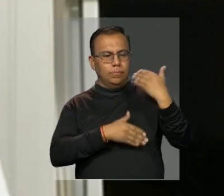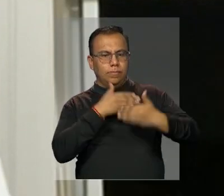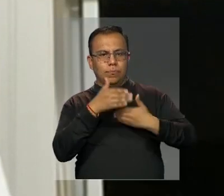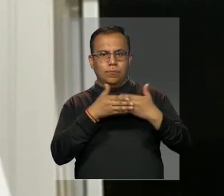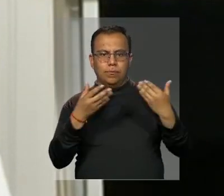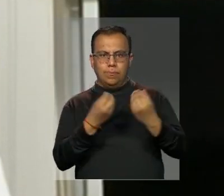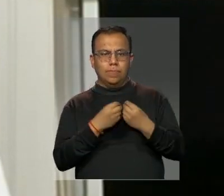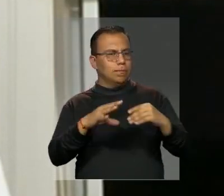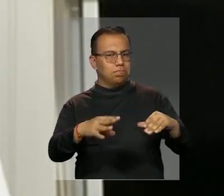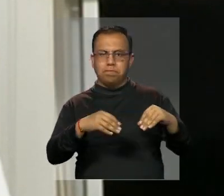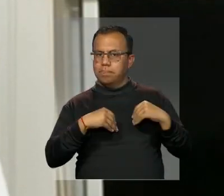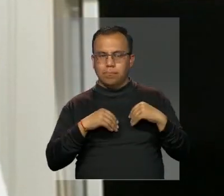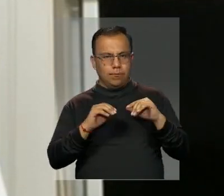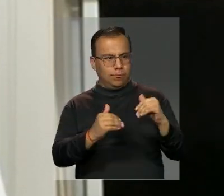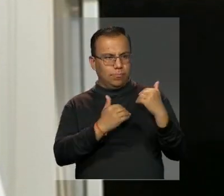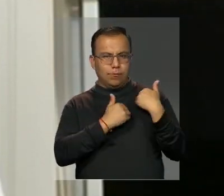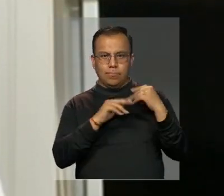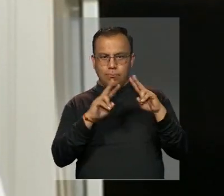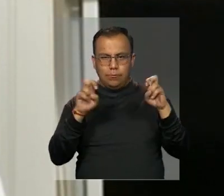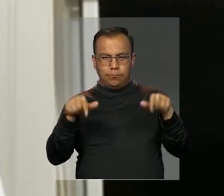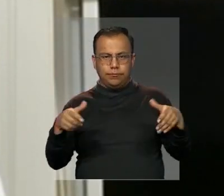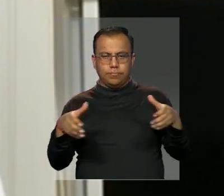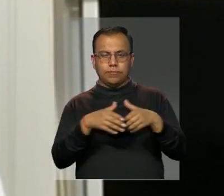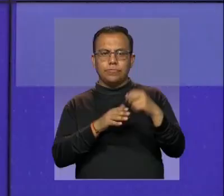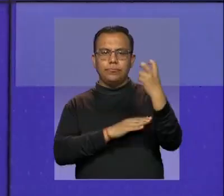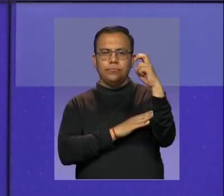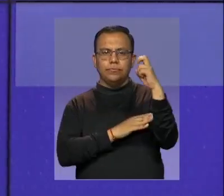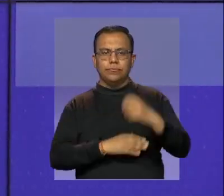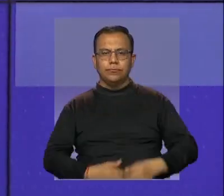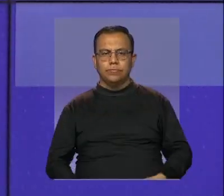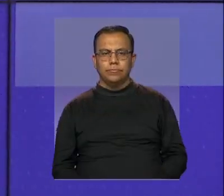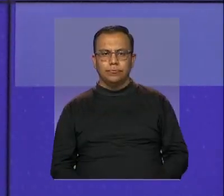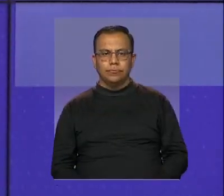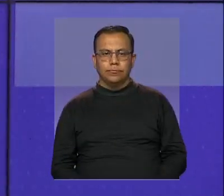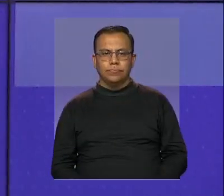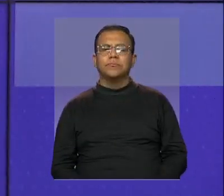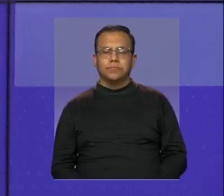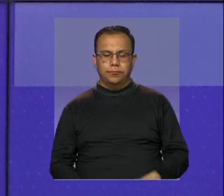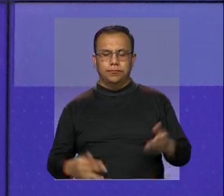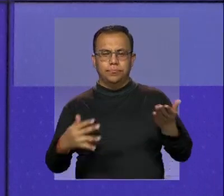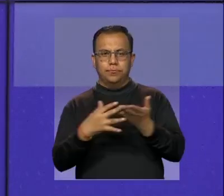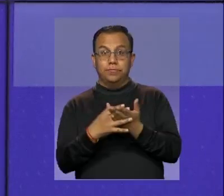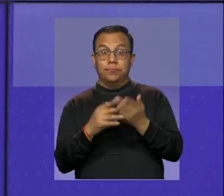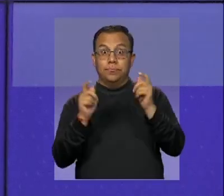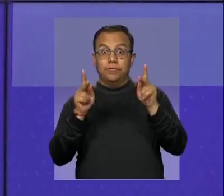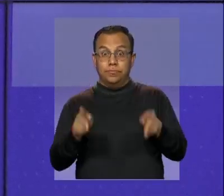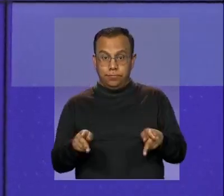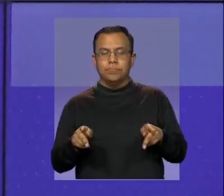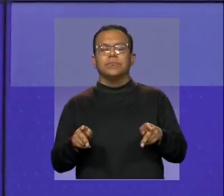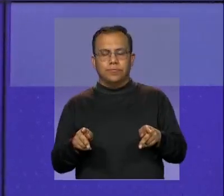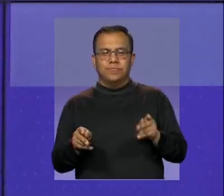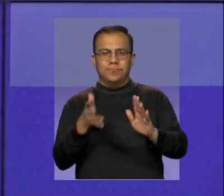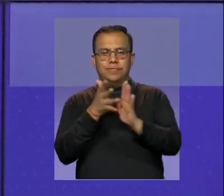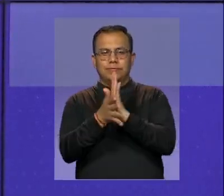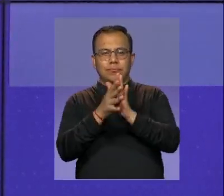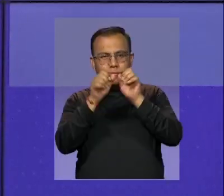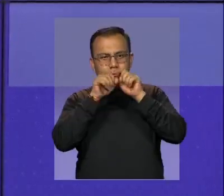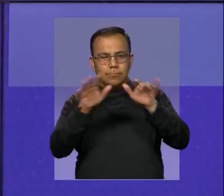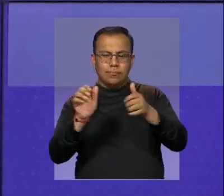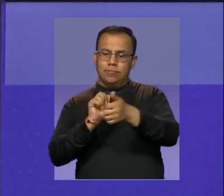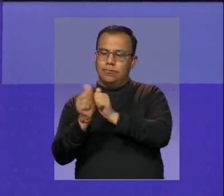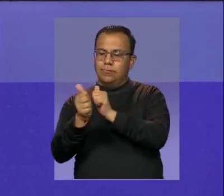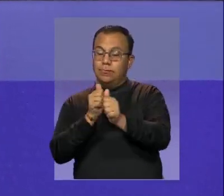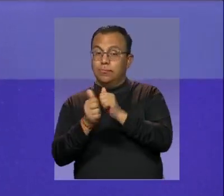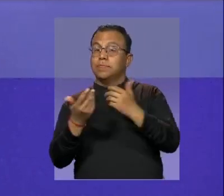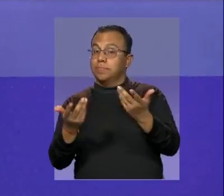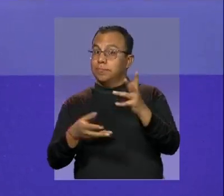no aceptó el cargo endilgado por la Fiscalía. Vamos a hacer una muy corta pausa, pero ya regresamos con toda la información deportiva y